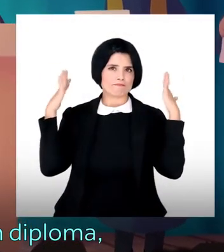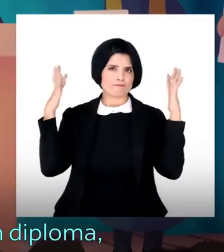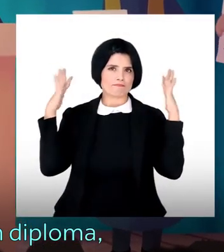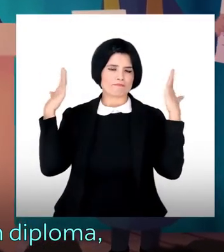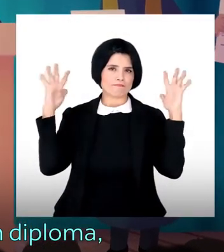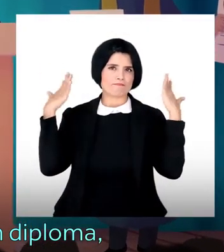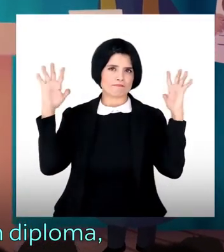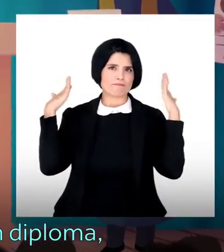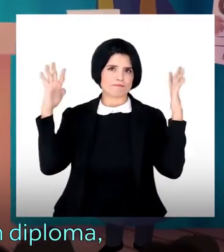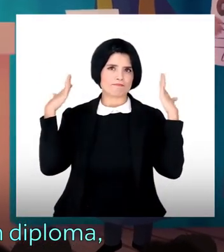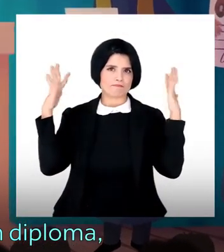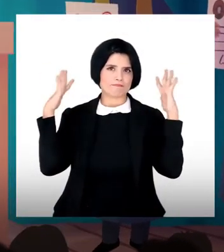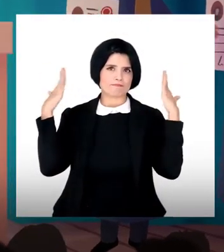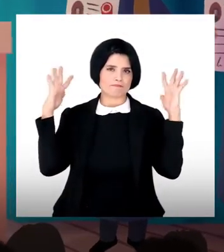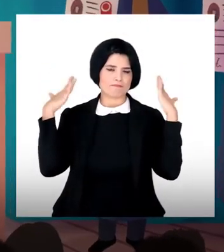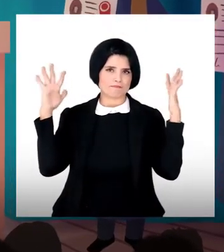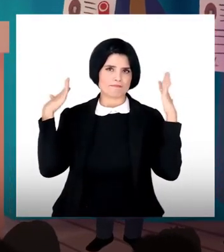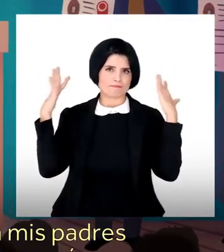birrete.